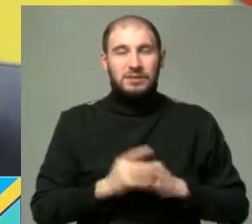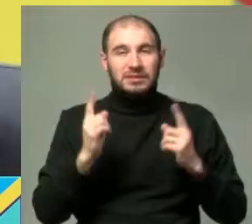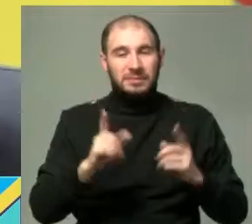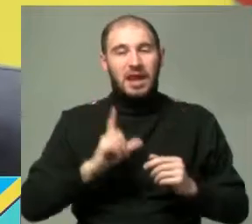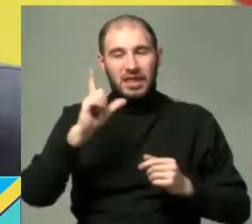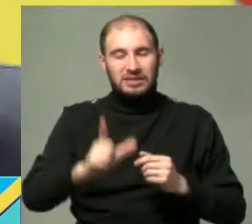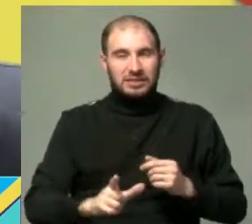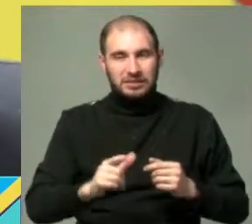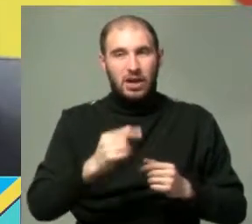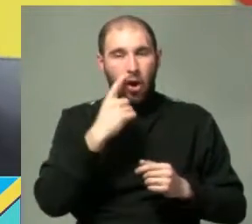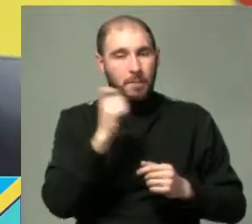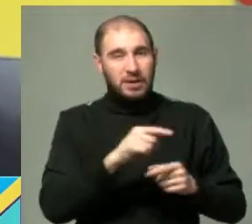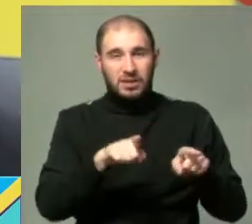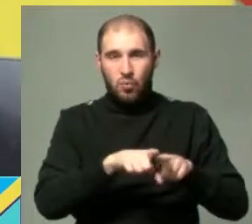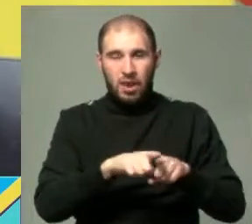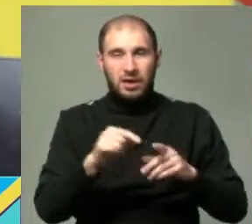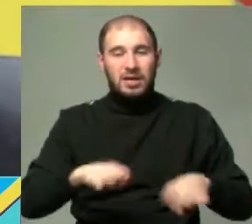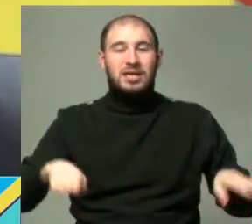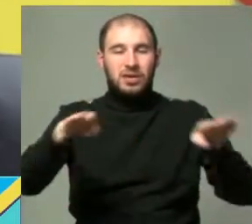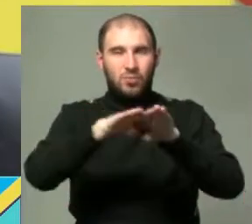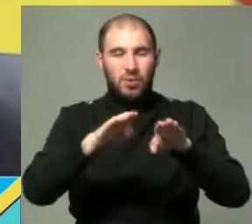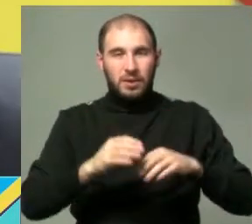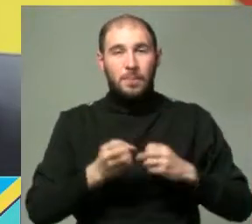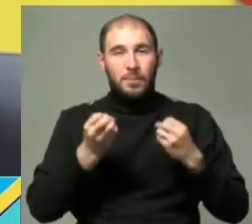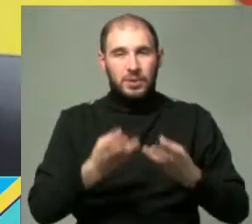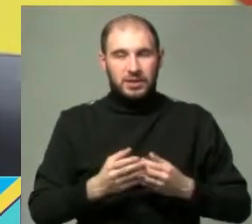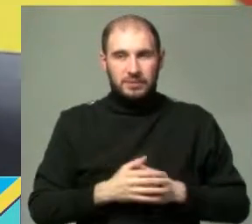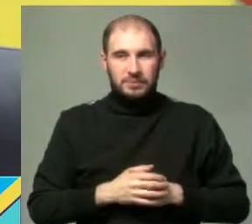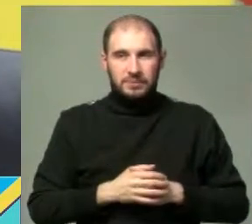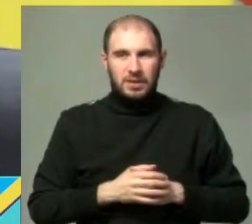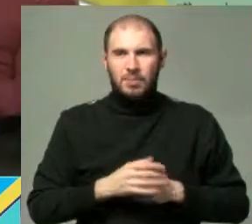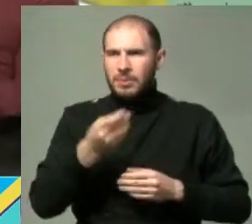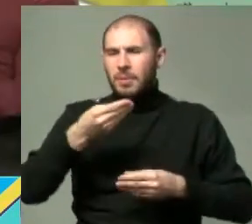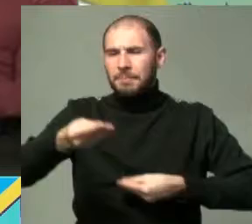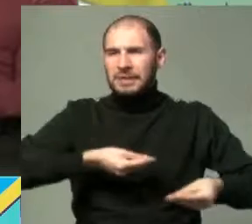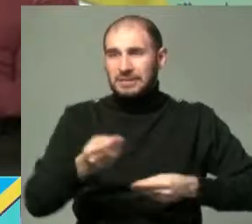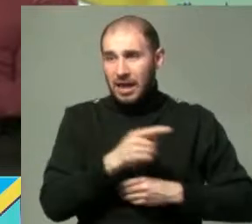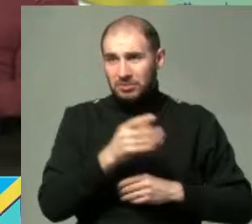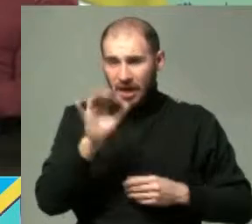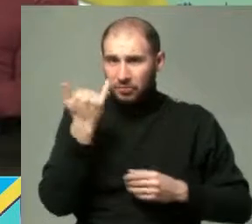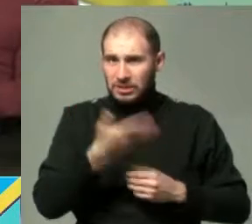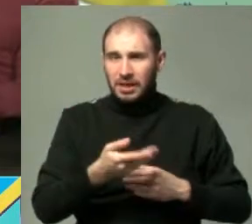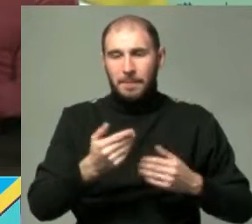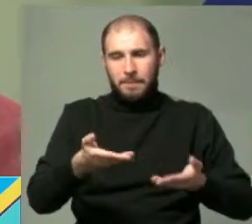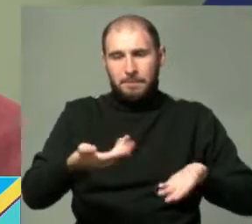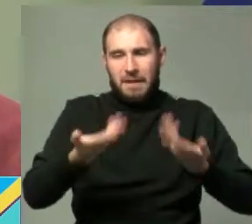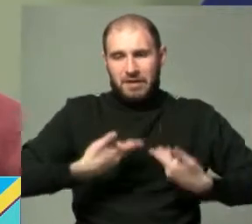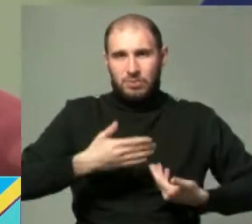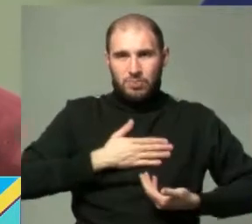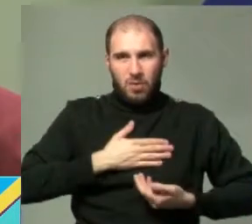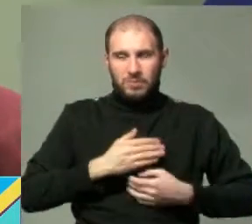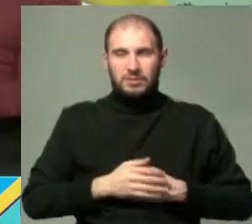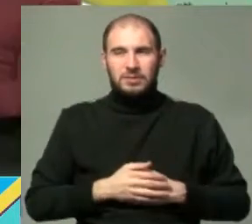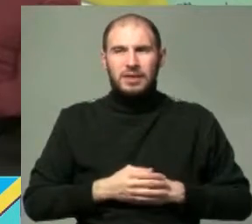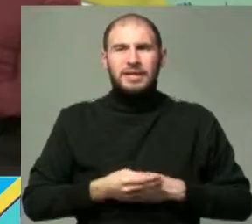una licencia similar al hombre, con lo cual se equipararían, porque pero el empresario justamente ve esto, su beneficio, digamos. Sí, entonces, en